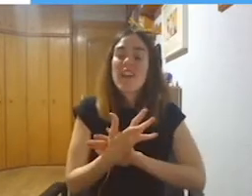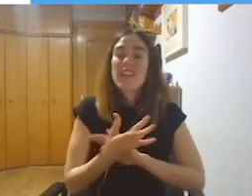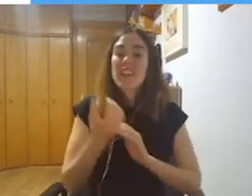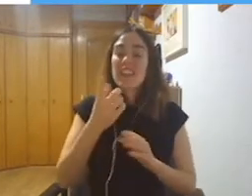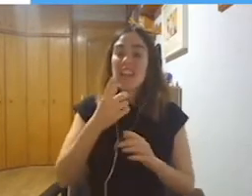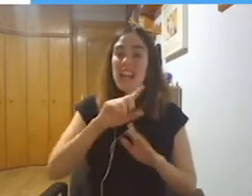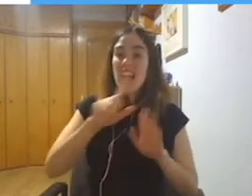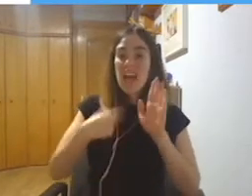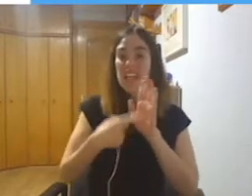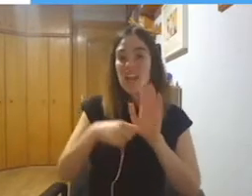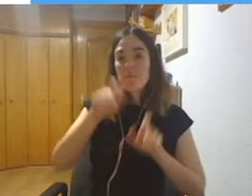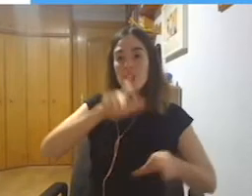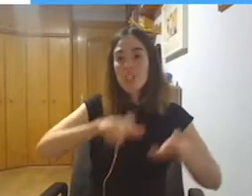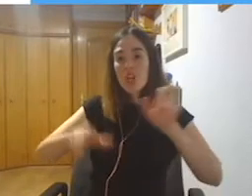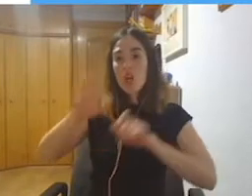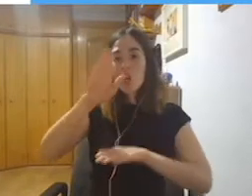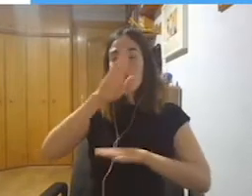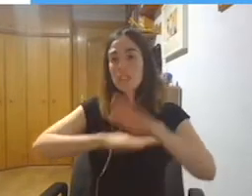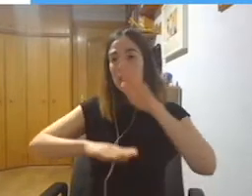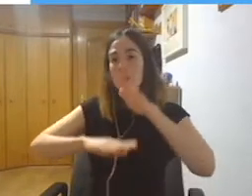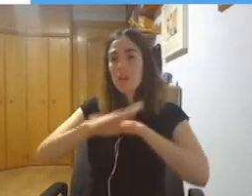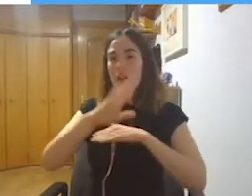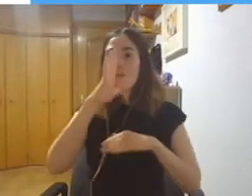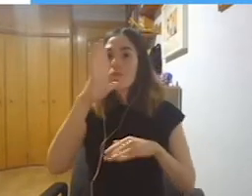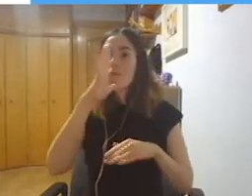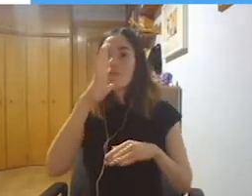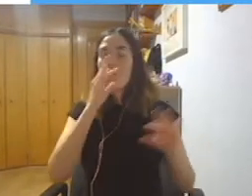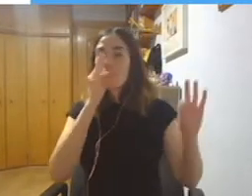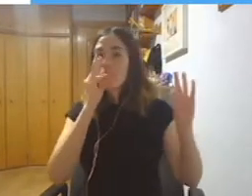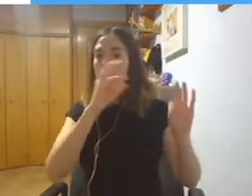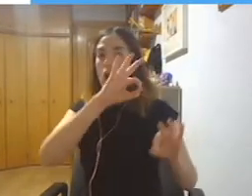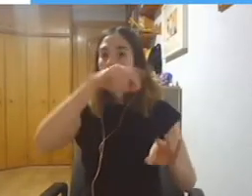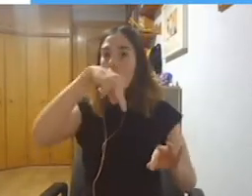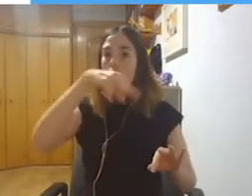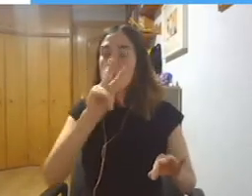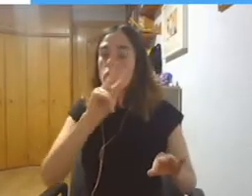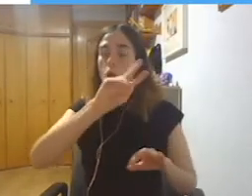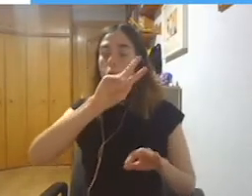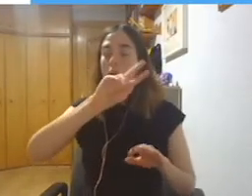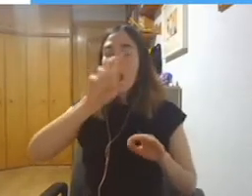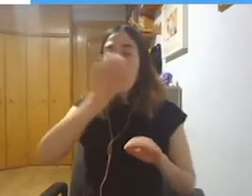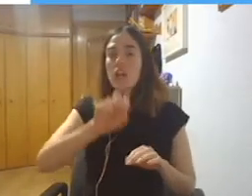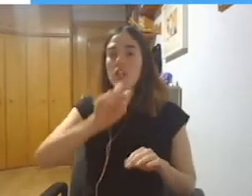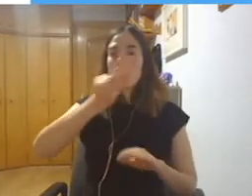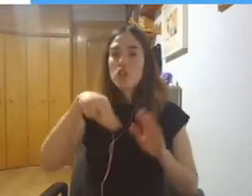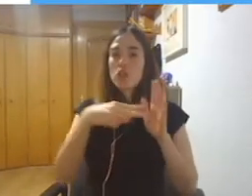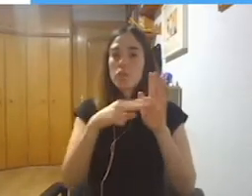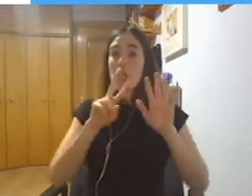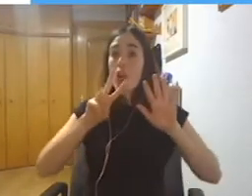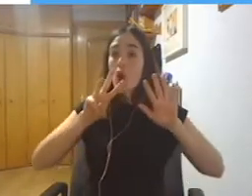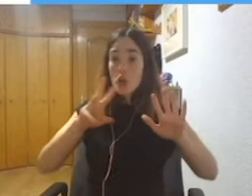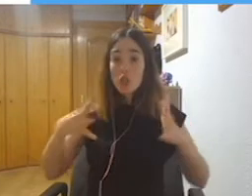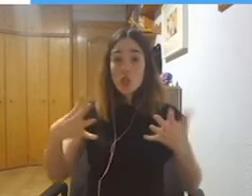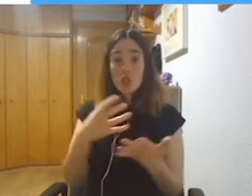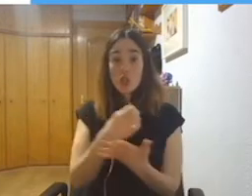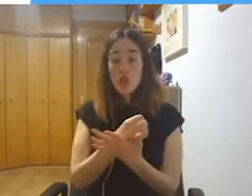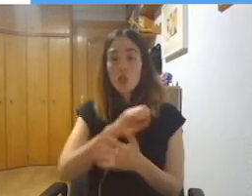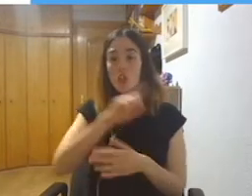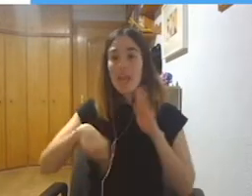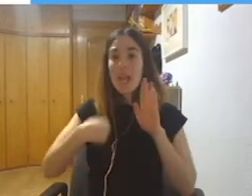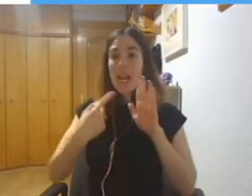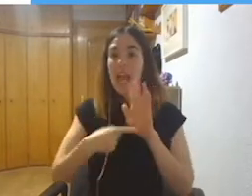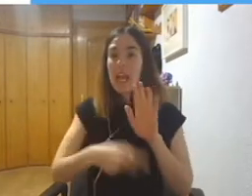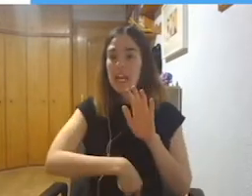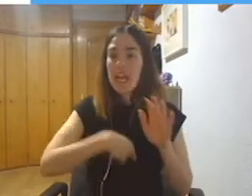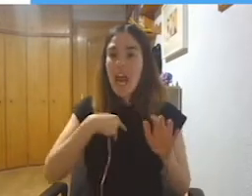se basó en la Convención de la ONU sobre Personas con Discapacidad del 2008. Luego, todo esto, aparte de la Ley General de Audiovisual,